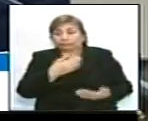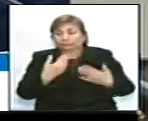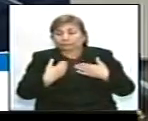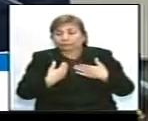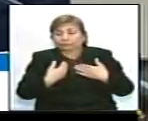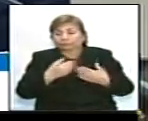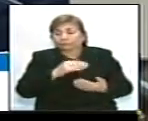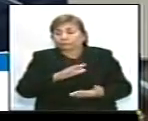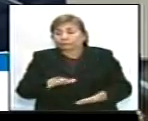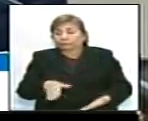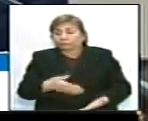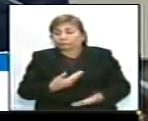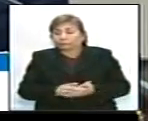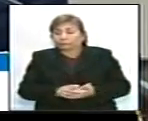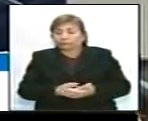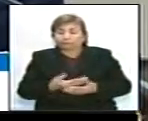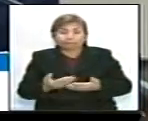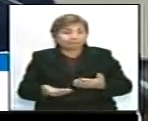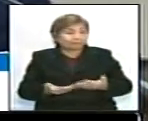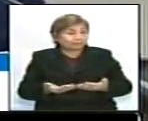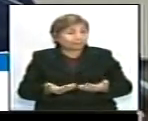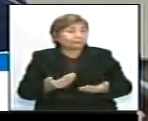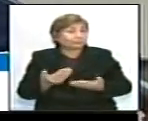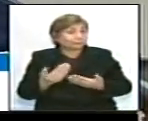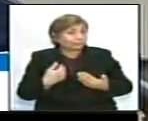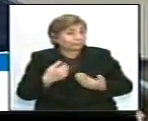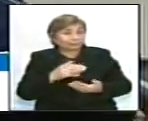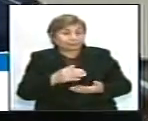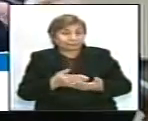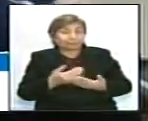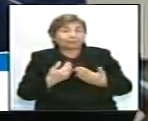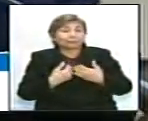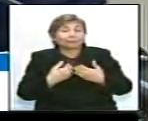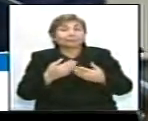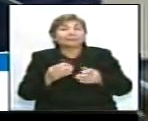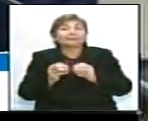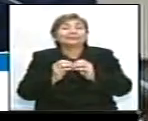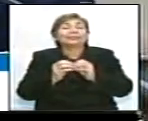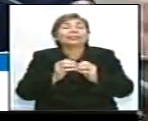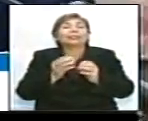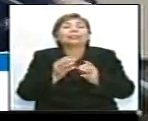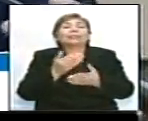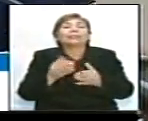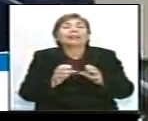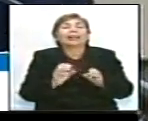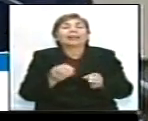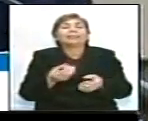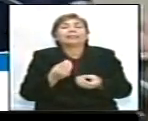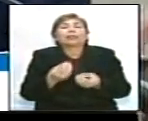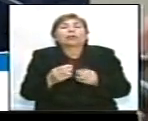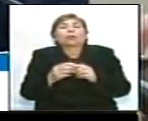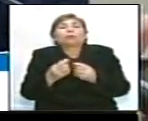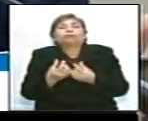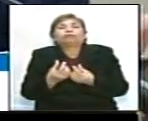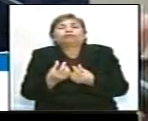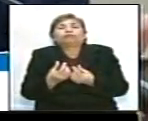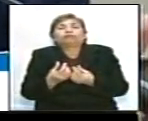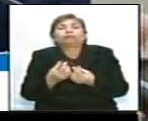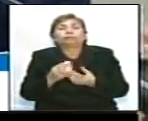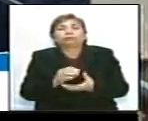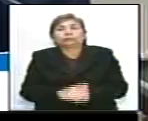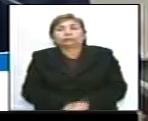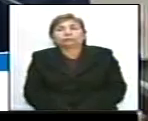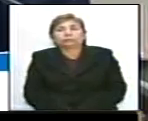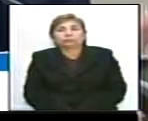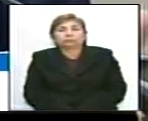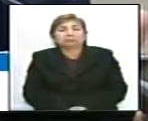altos para todos y casi todos los criterios de priorización. Y la priorización se hace en función de una serie de criterios técnicos,